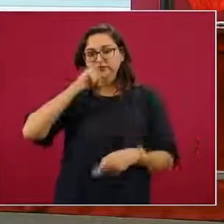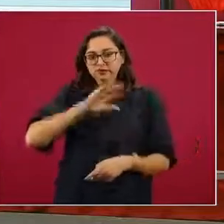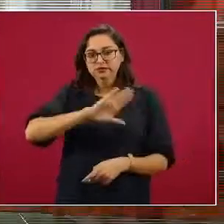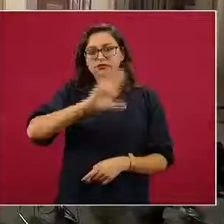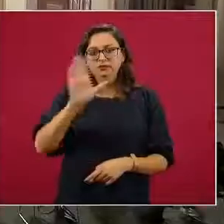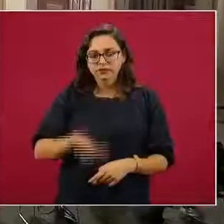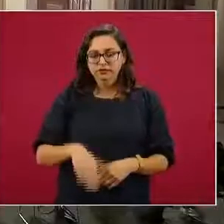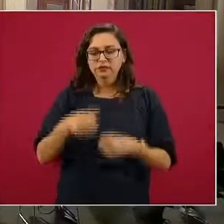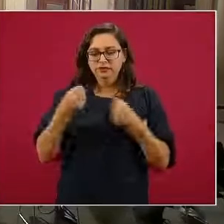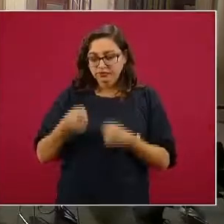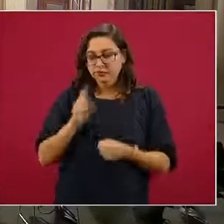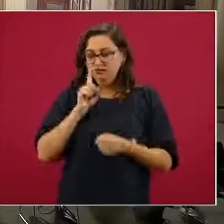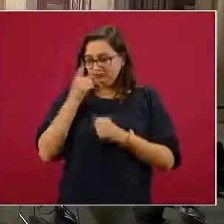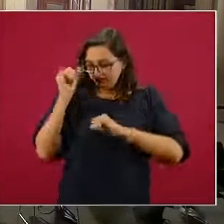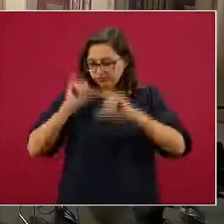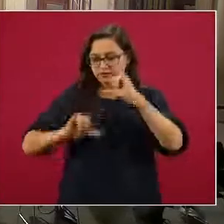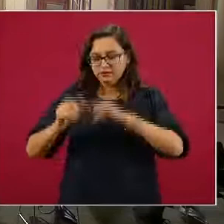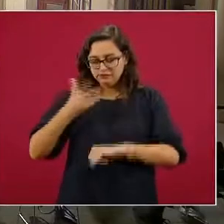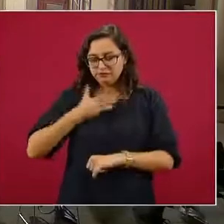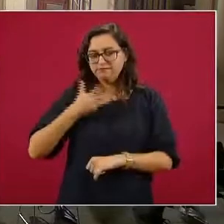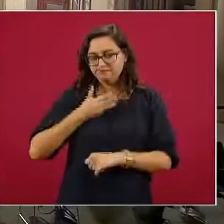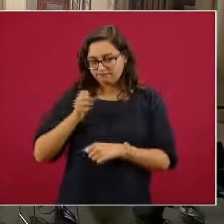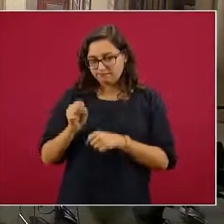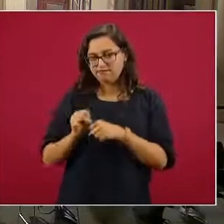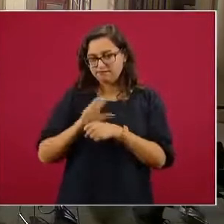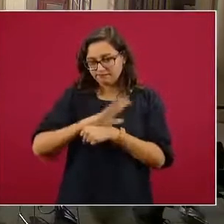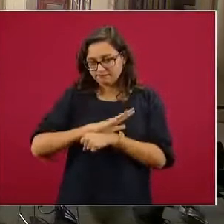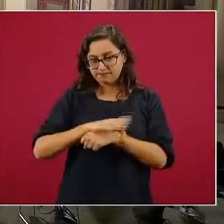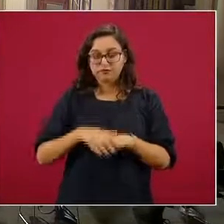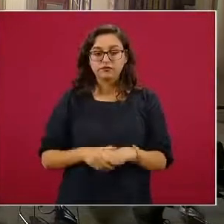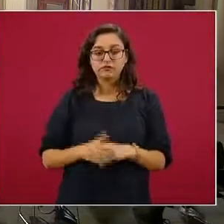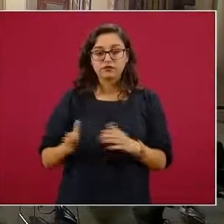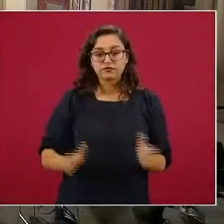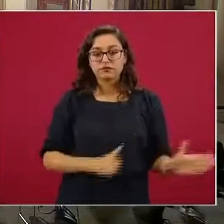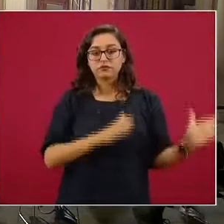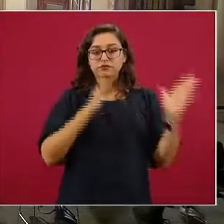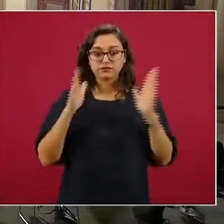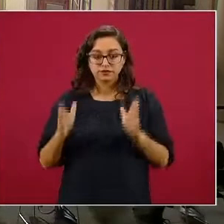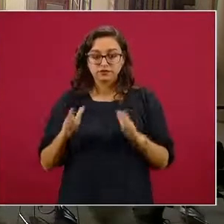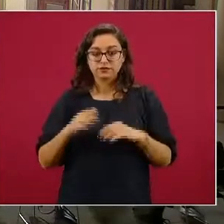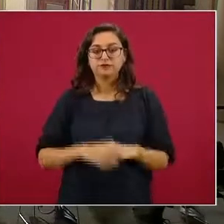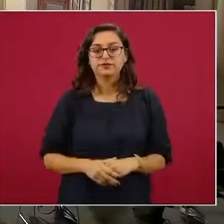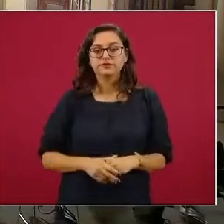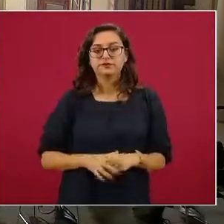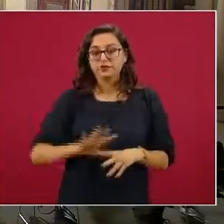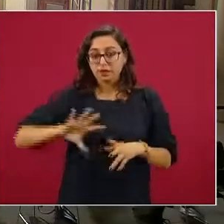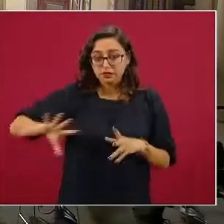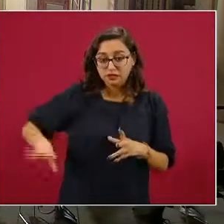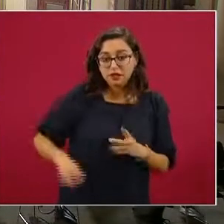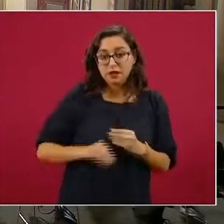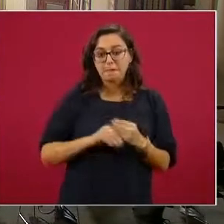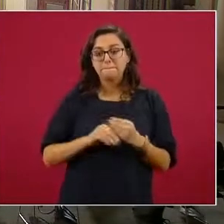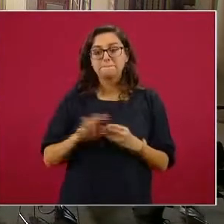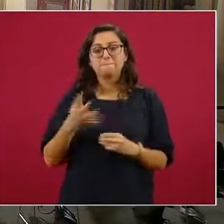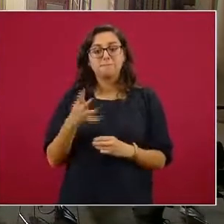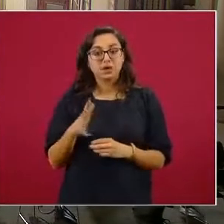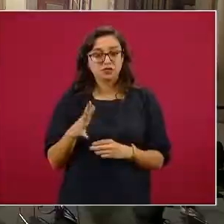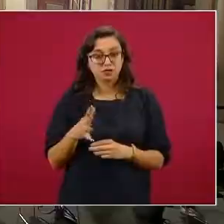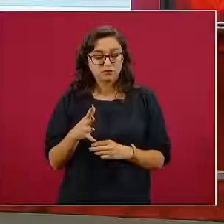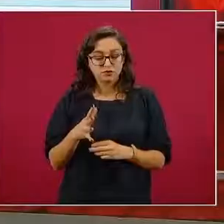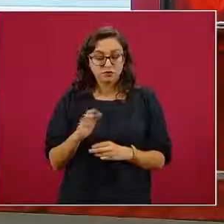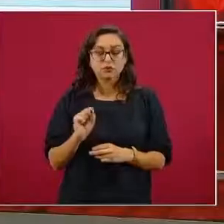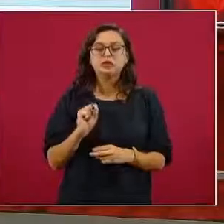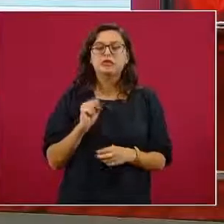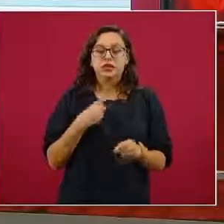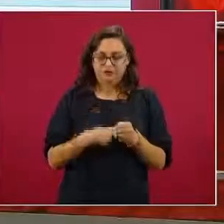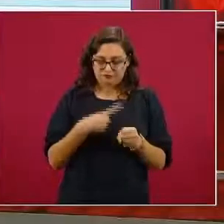siguiente, por favor. En esta gráfica es convencional que presentamos la estimación de los casos, es decir, los casos que han sido